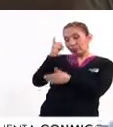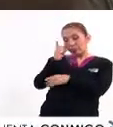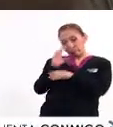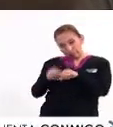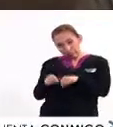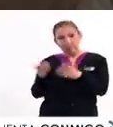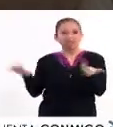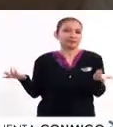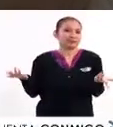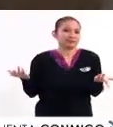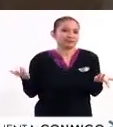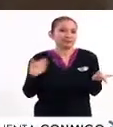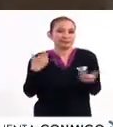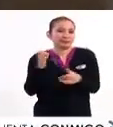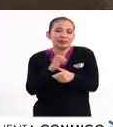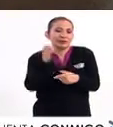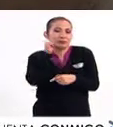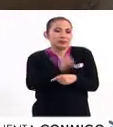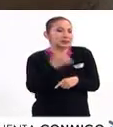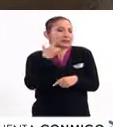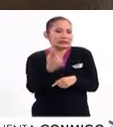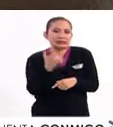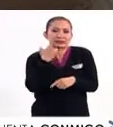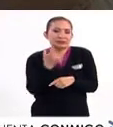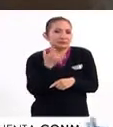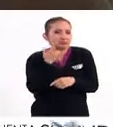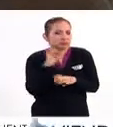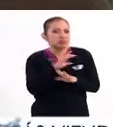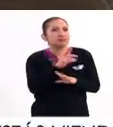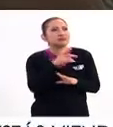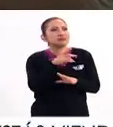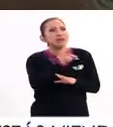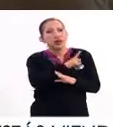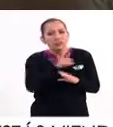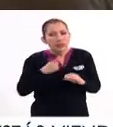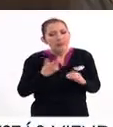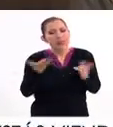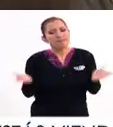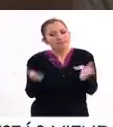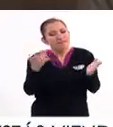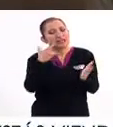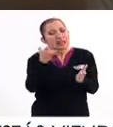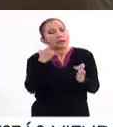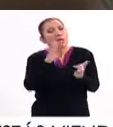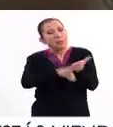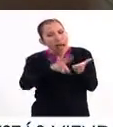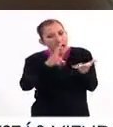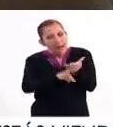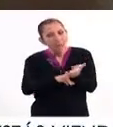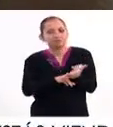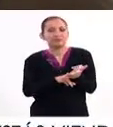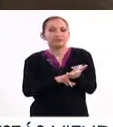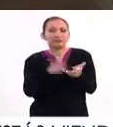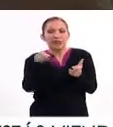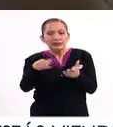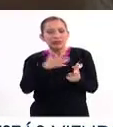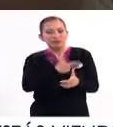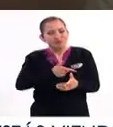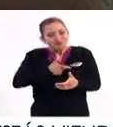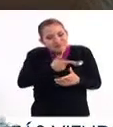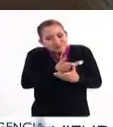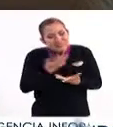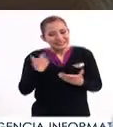vale la pena, que es un placer que después no te vas a arrepentir y que te va a dejar muchísimas riquezas la lectura. Y además, si es una lectura con